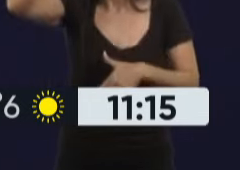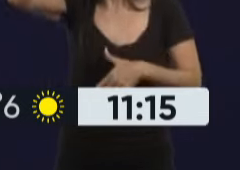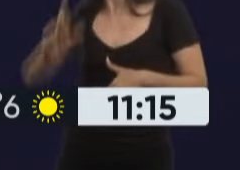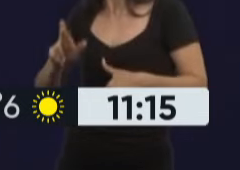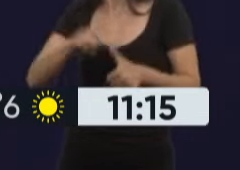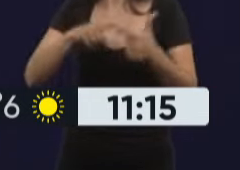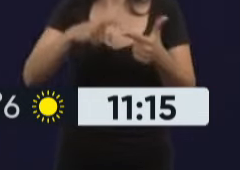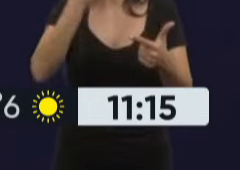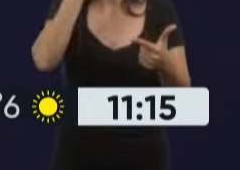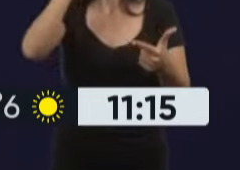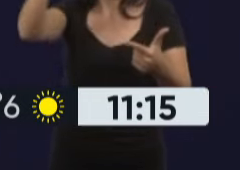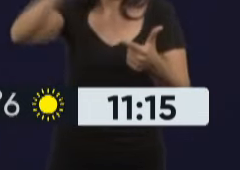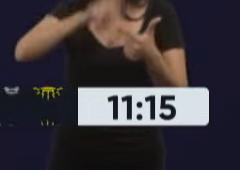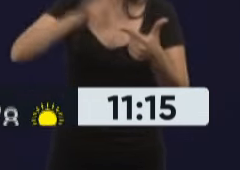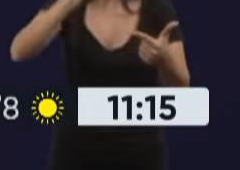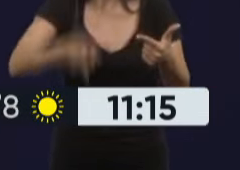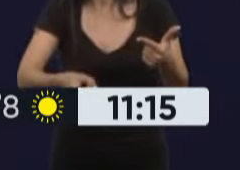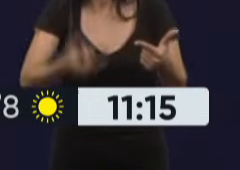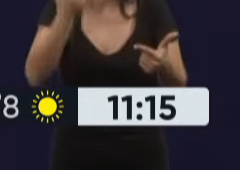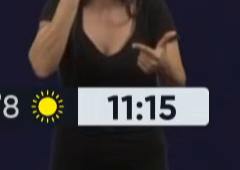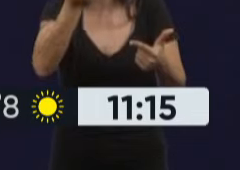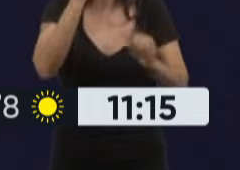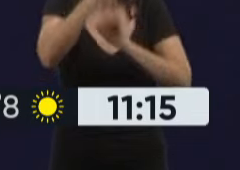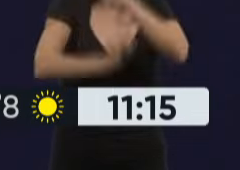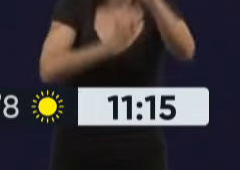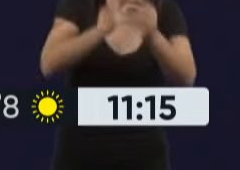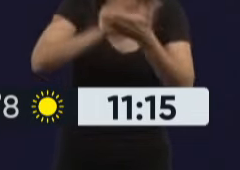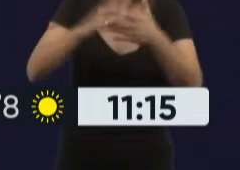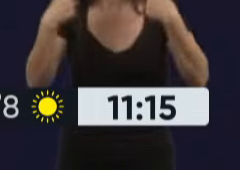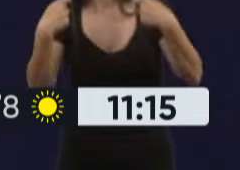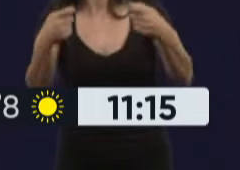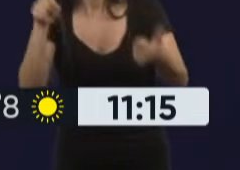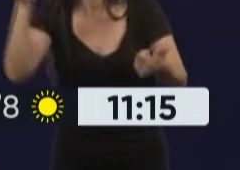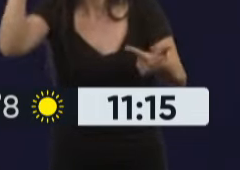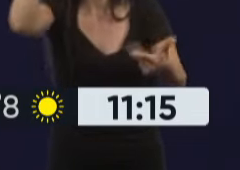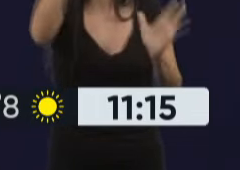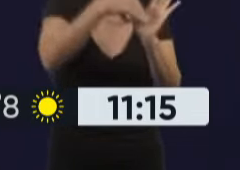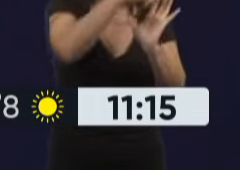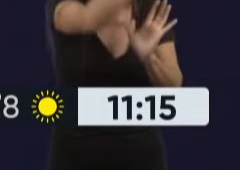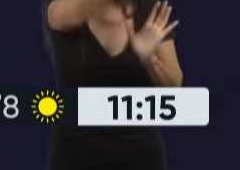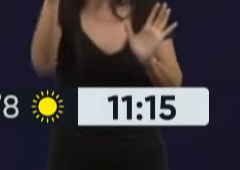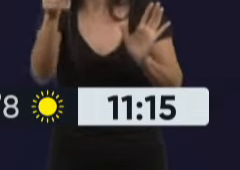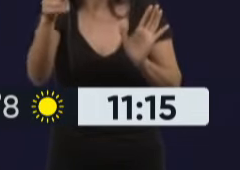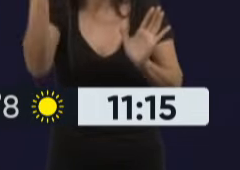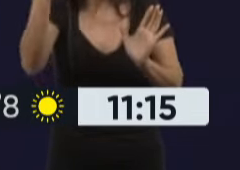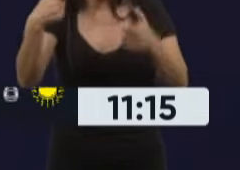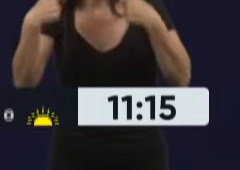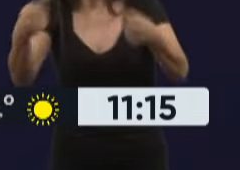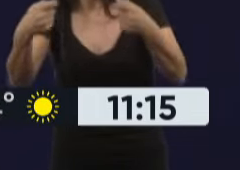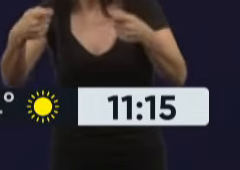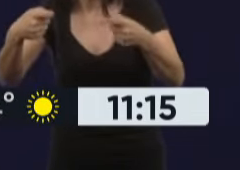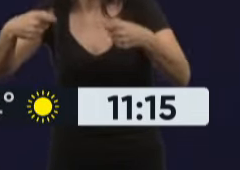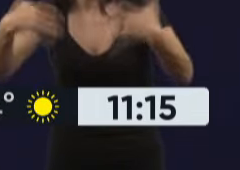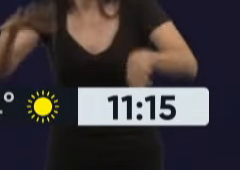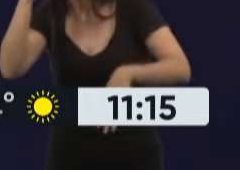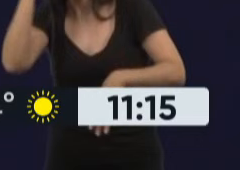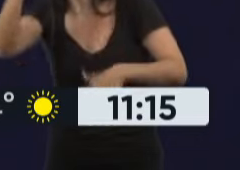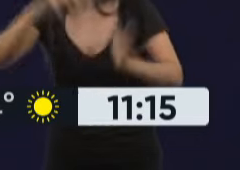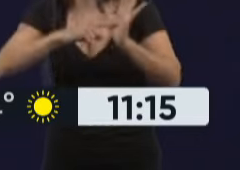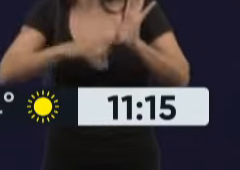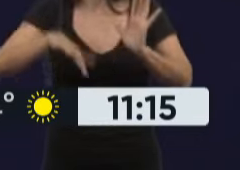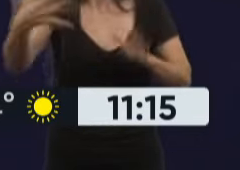hablado también hemos hablado y dado algún detalle de gastos eh absolutamente innecesarios de la provincia de Buenos Aires bajo